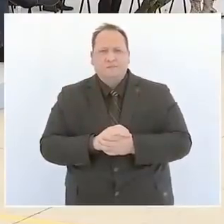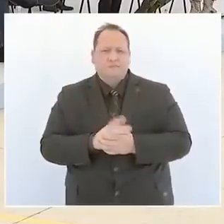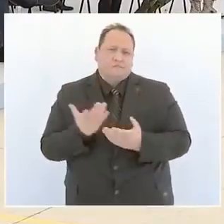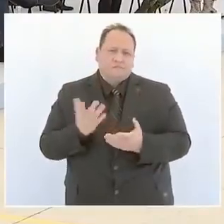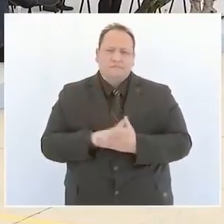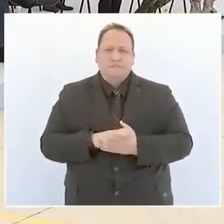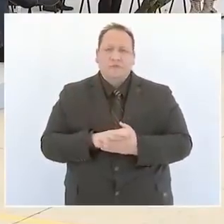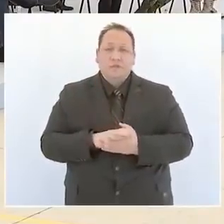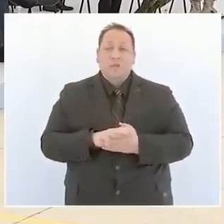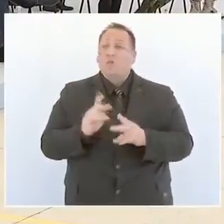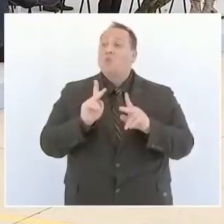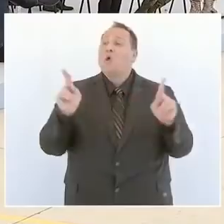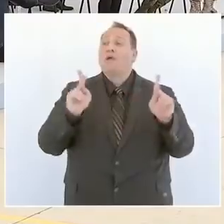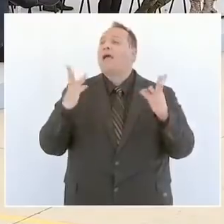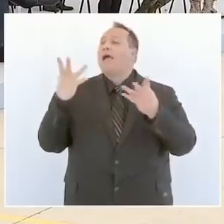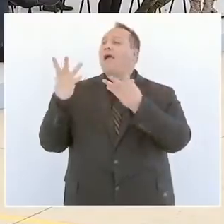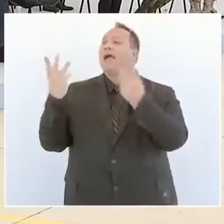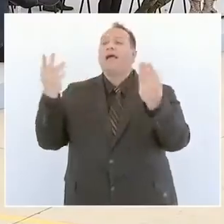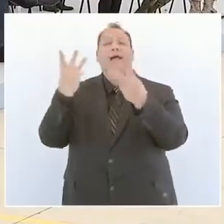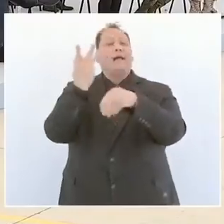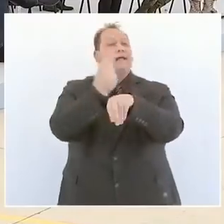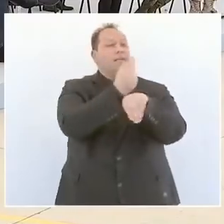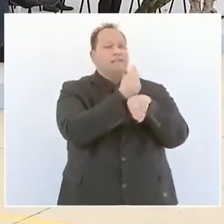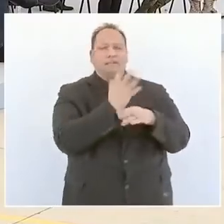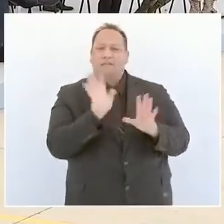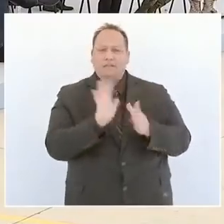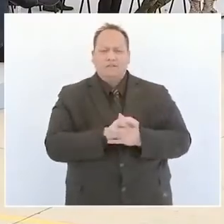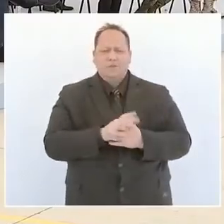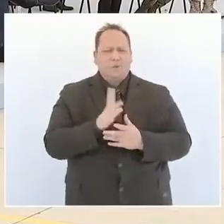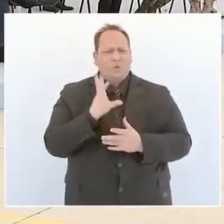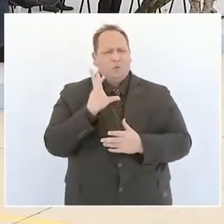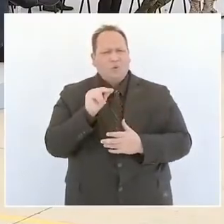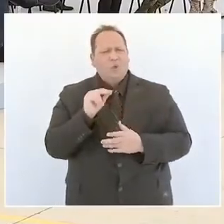todo solo con medidas